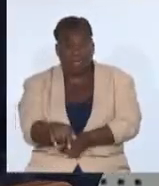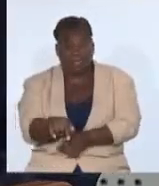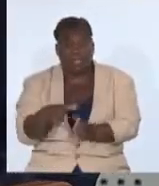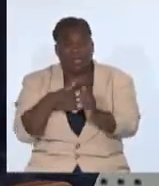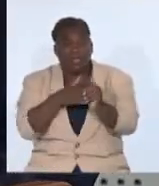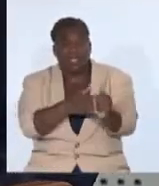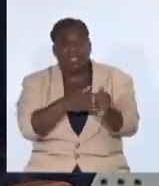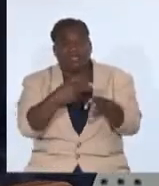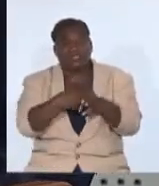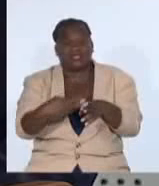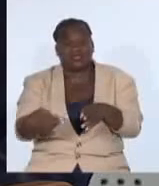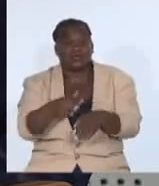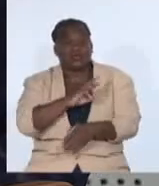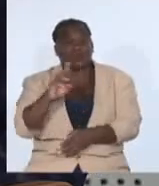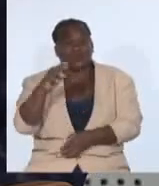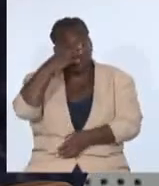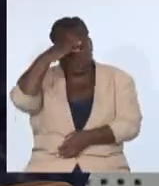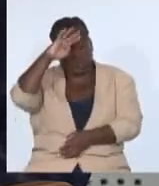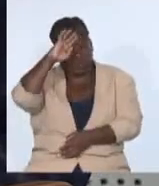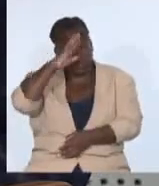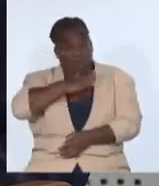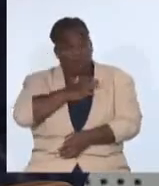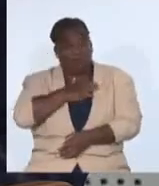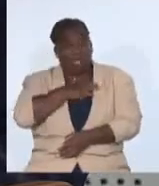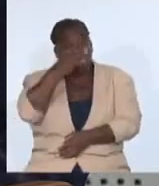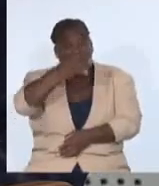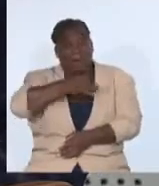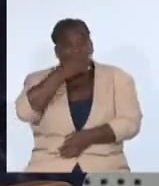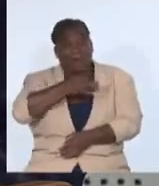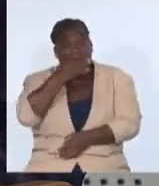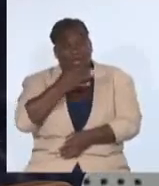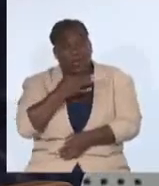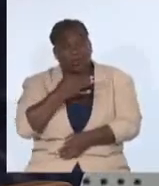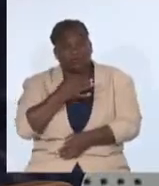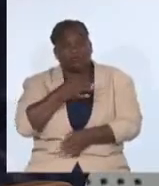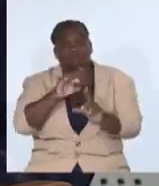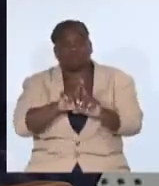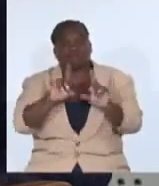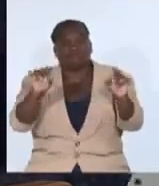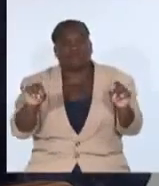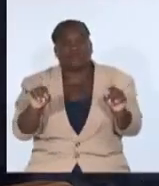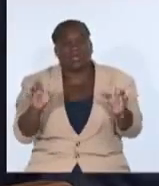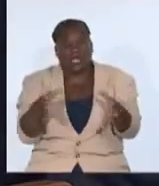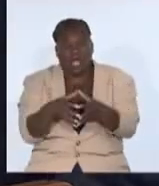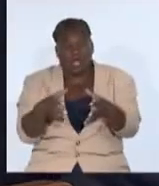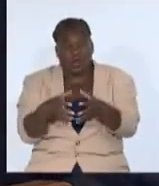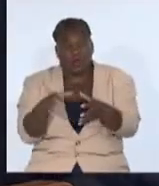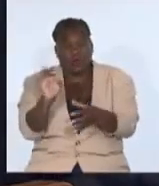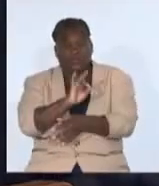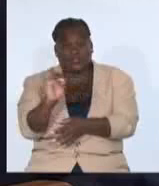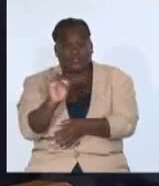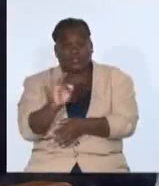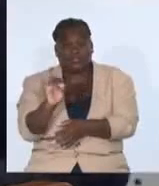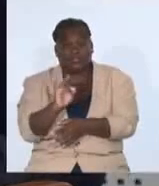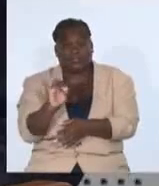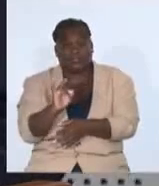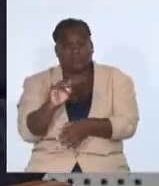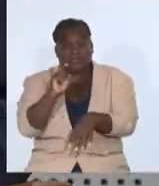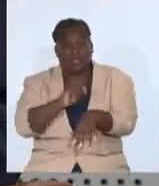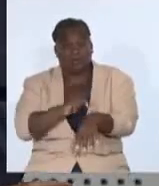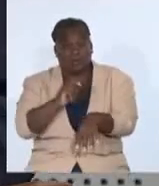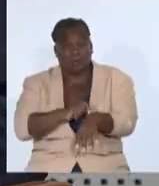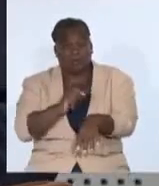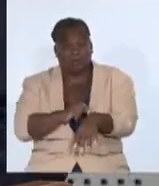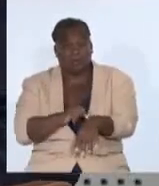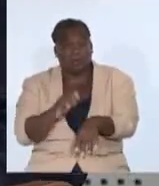histórico de la revolución cubana Fidel Castro afirmó y cito para el grupo de y siete la hora actual no